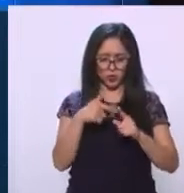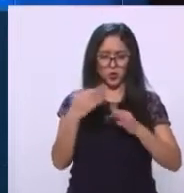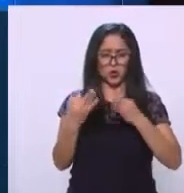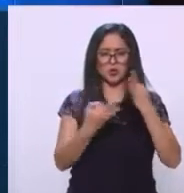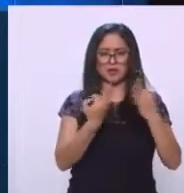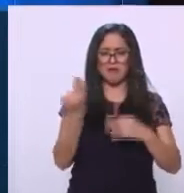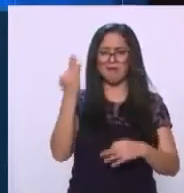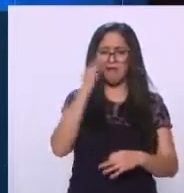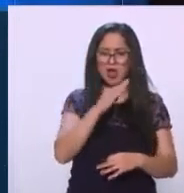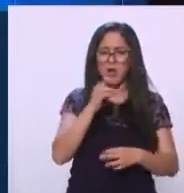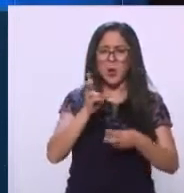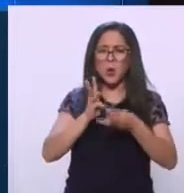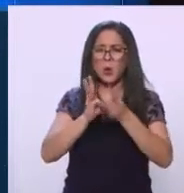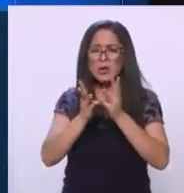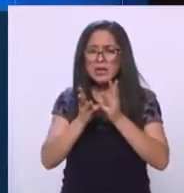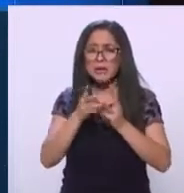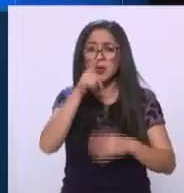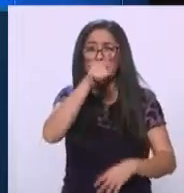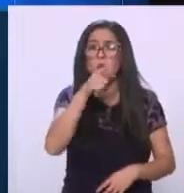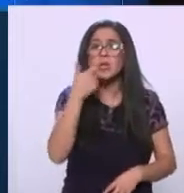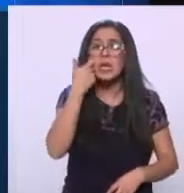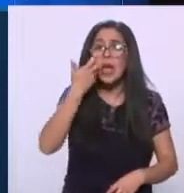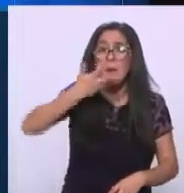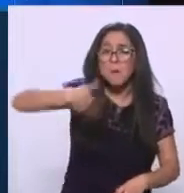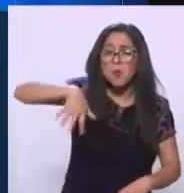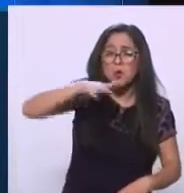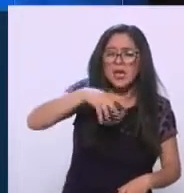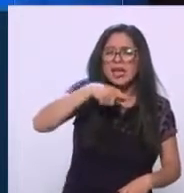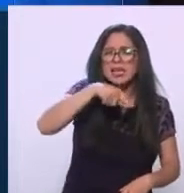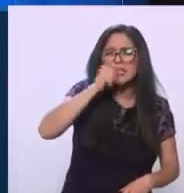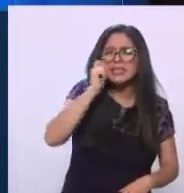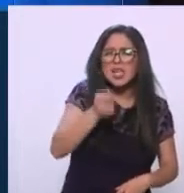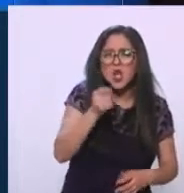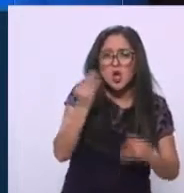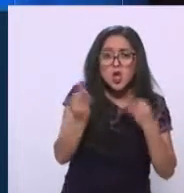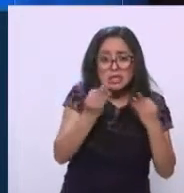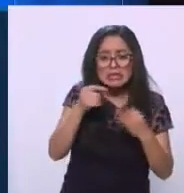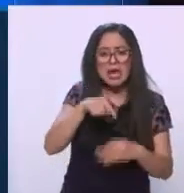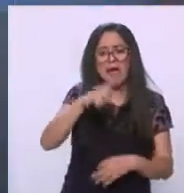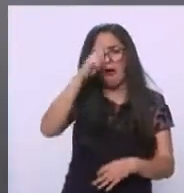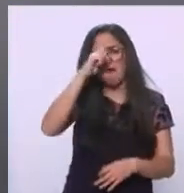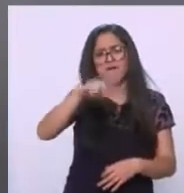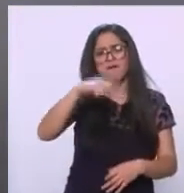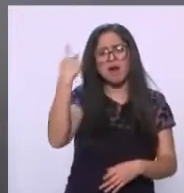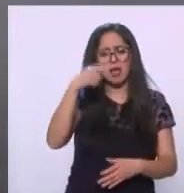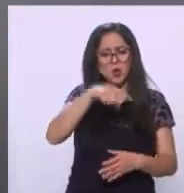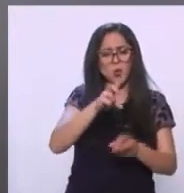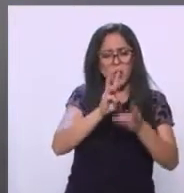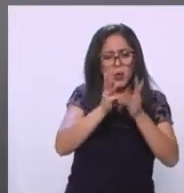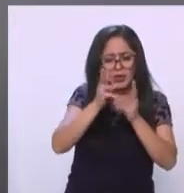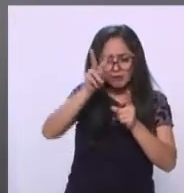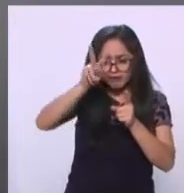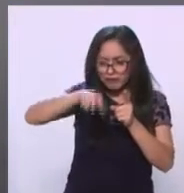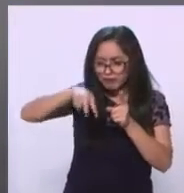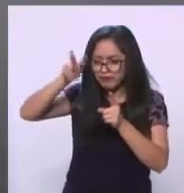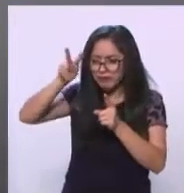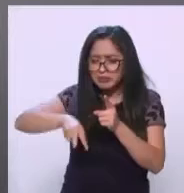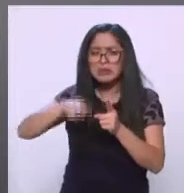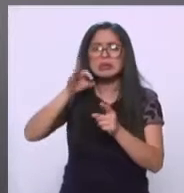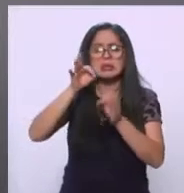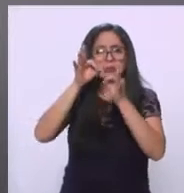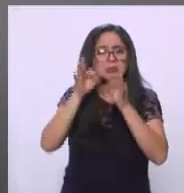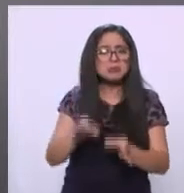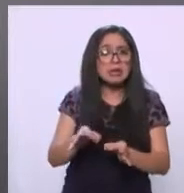lo identifica, le dice, ¿quieres buscar acerca de esta noticia? Y sin salir del WhatsApp puede ver ahí si hay alguna referencia en un medio